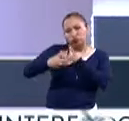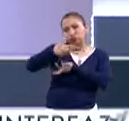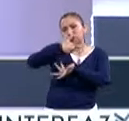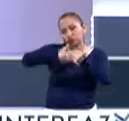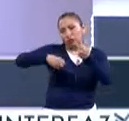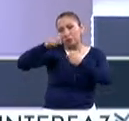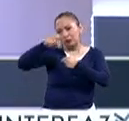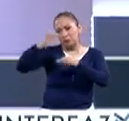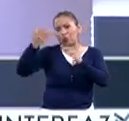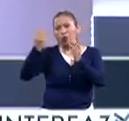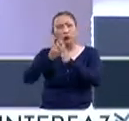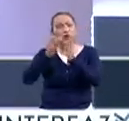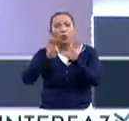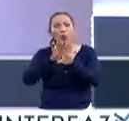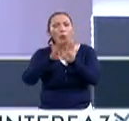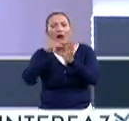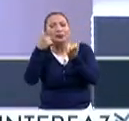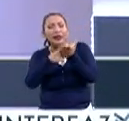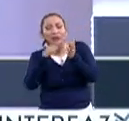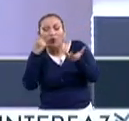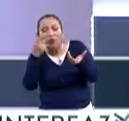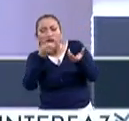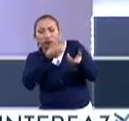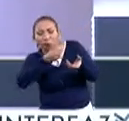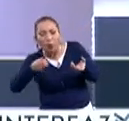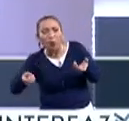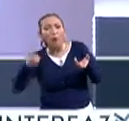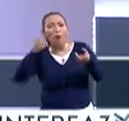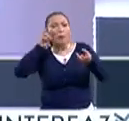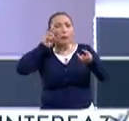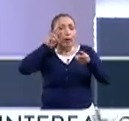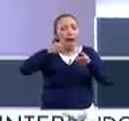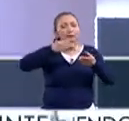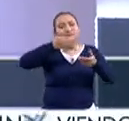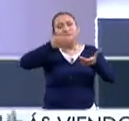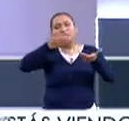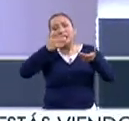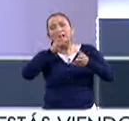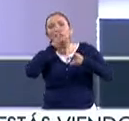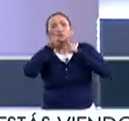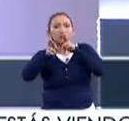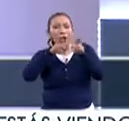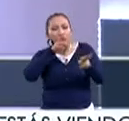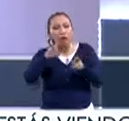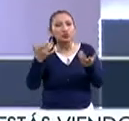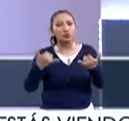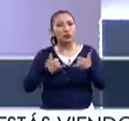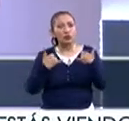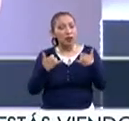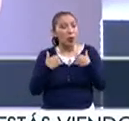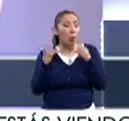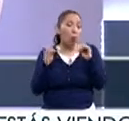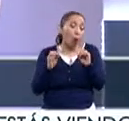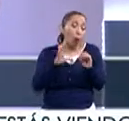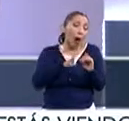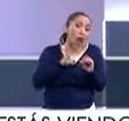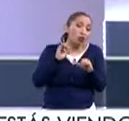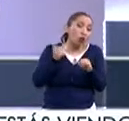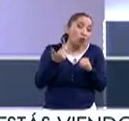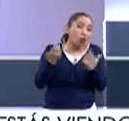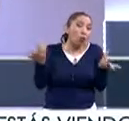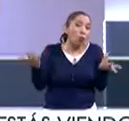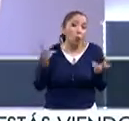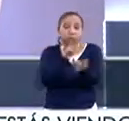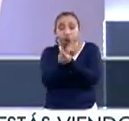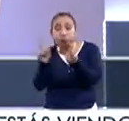que ofrece el mismo curso como es esta forma de ir midiendo los resultados de los jóvenes o si existe también algún